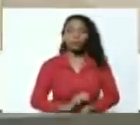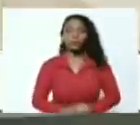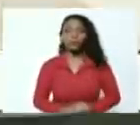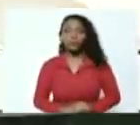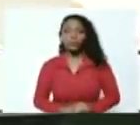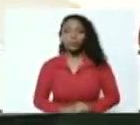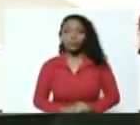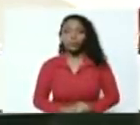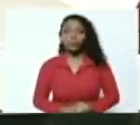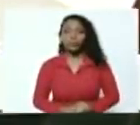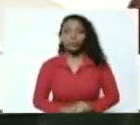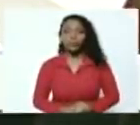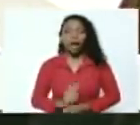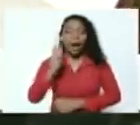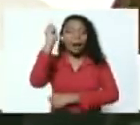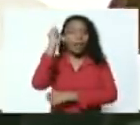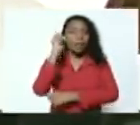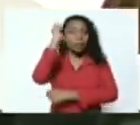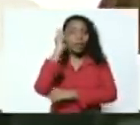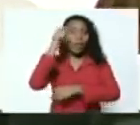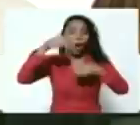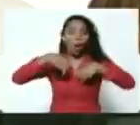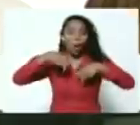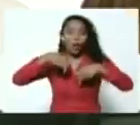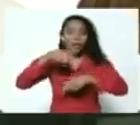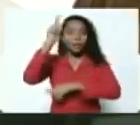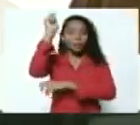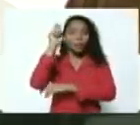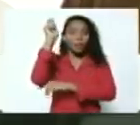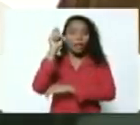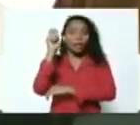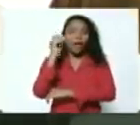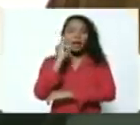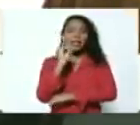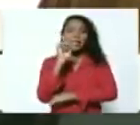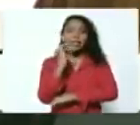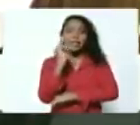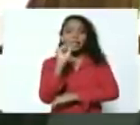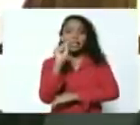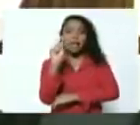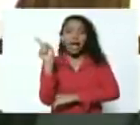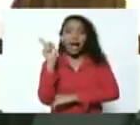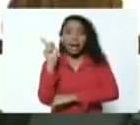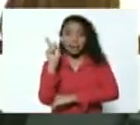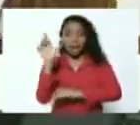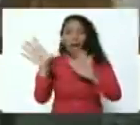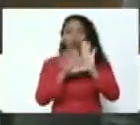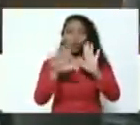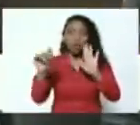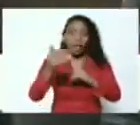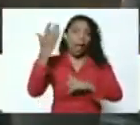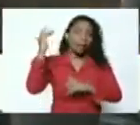La diputada, hoy diputada, Iris Varela, por ejemplo, fue constituyente.